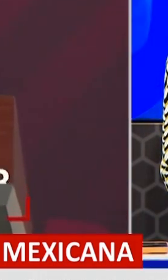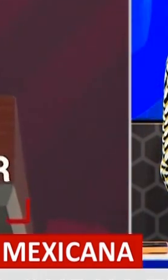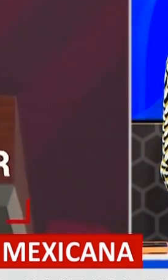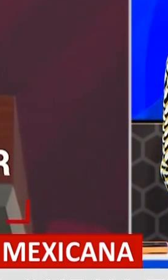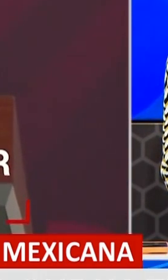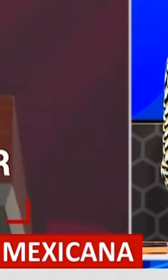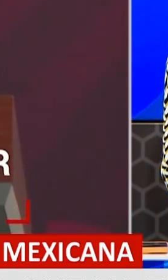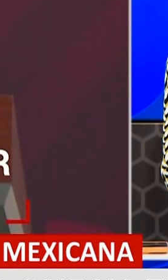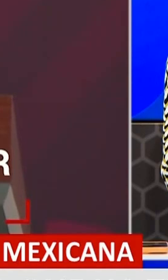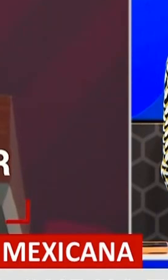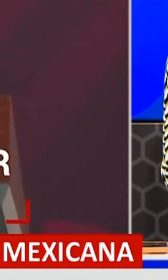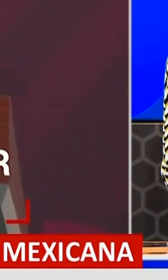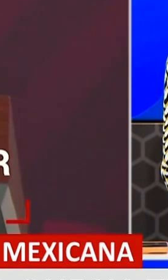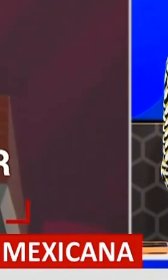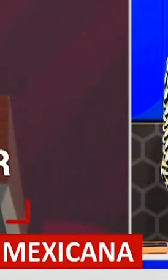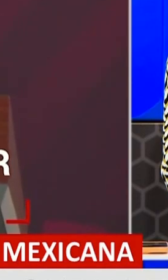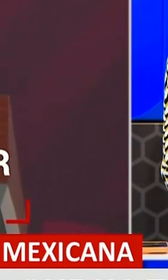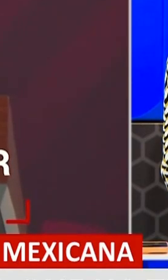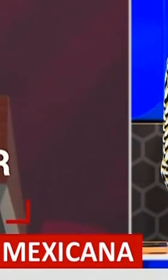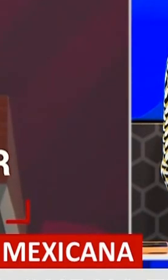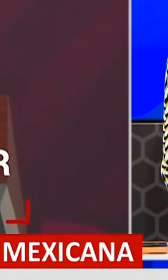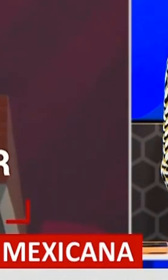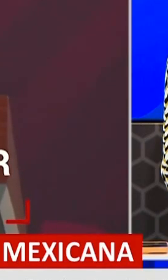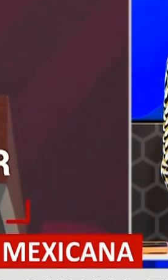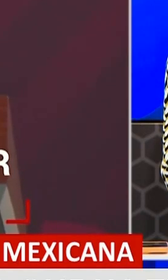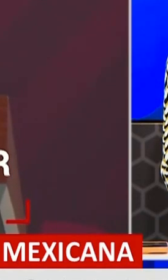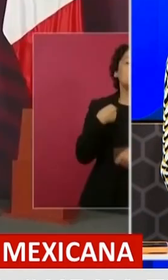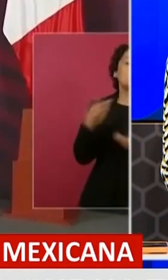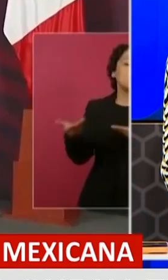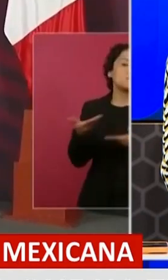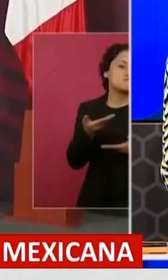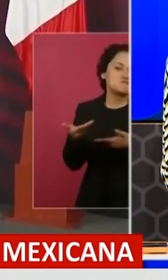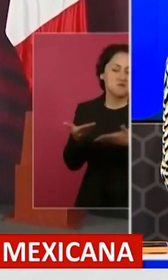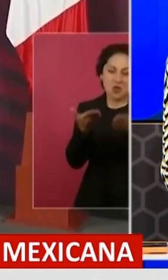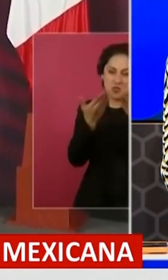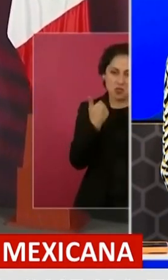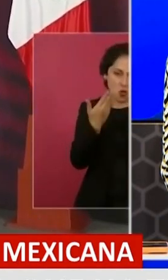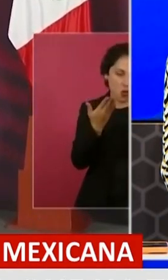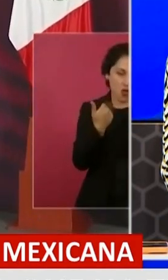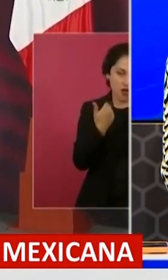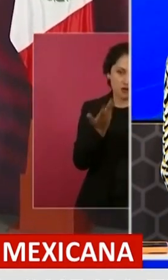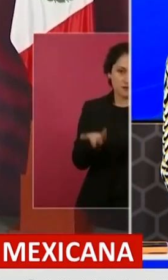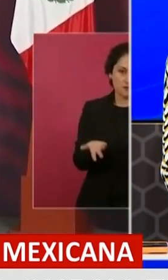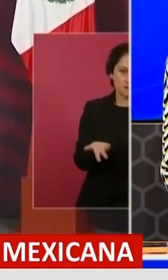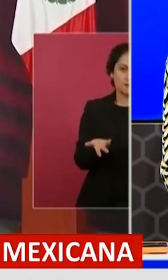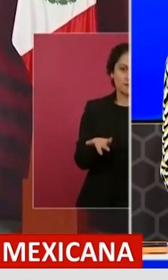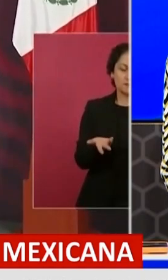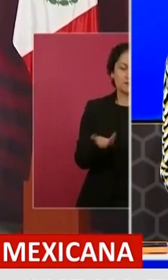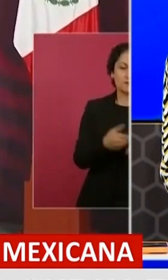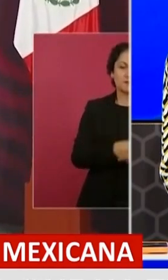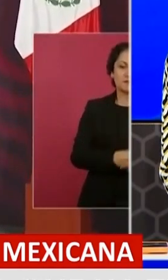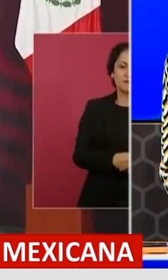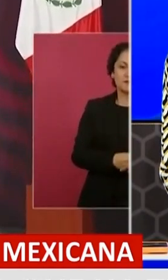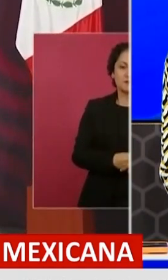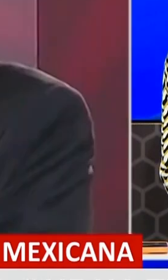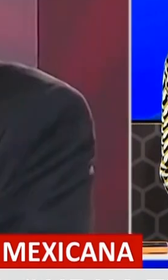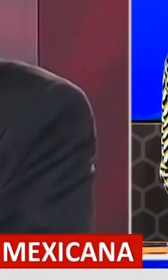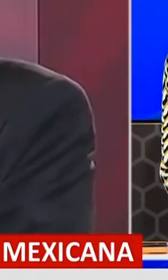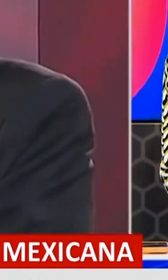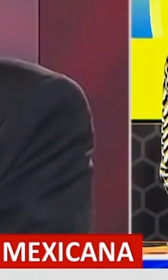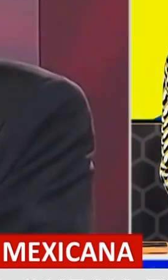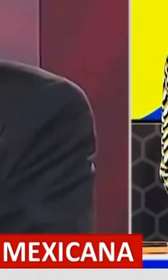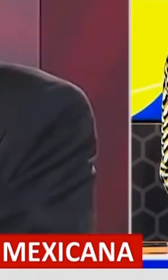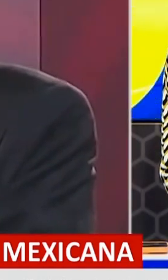en diferentes países del mundo, que México se ha quedado fuera, como nunca antes había ocurrido. ¿Nosotros qué hacemos desde